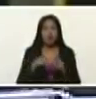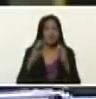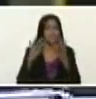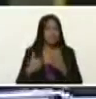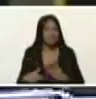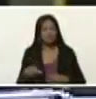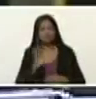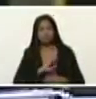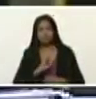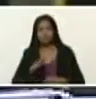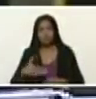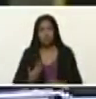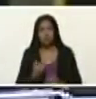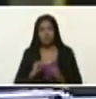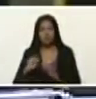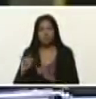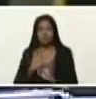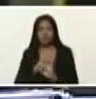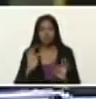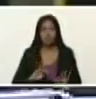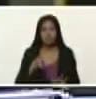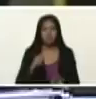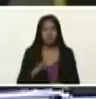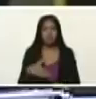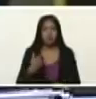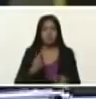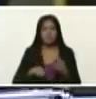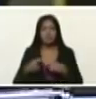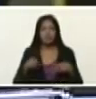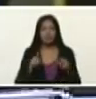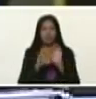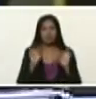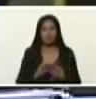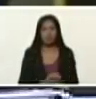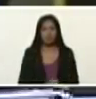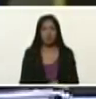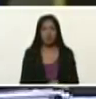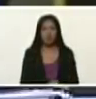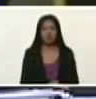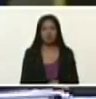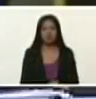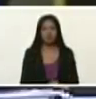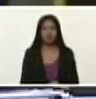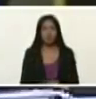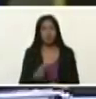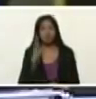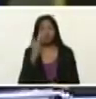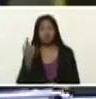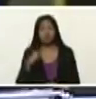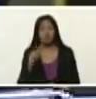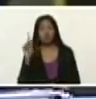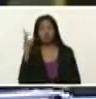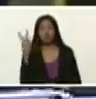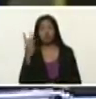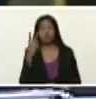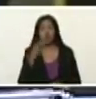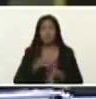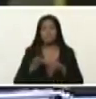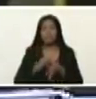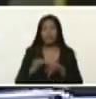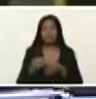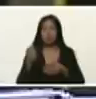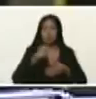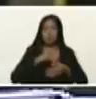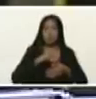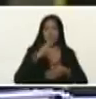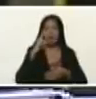empresa, en cualquier comercio que venda en divisas. Por ejemplo, yo tengo 2 petros ahorrados